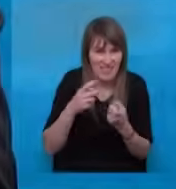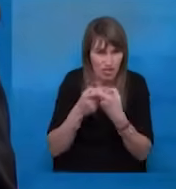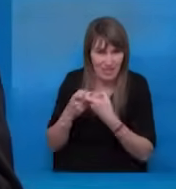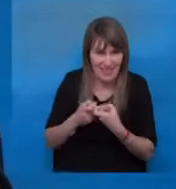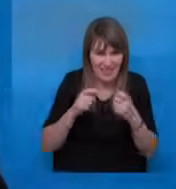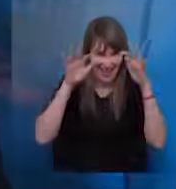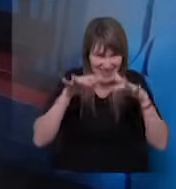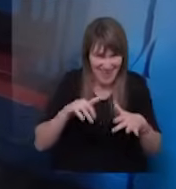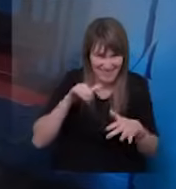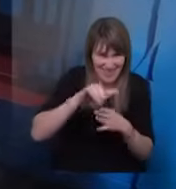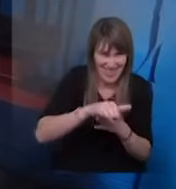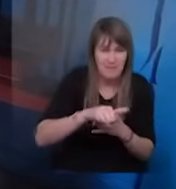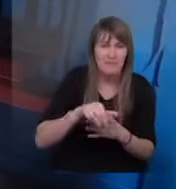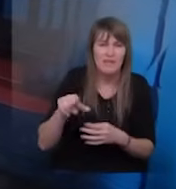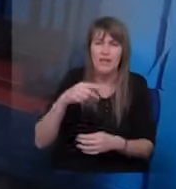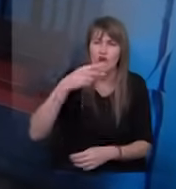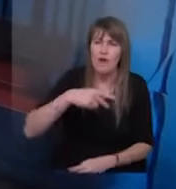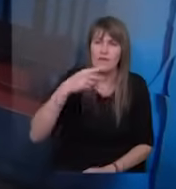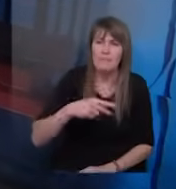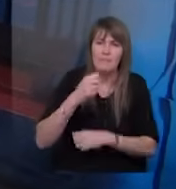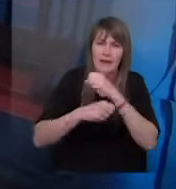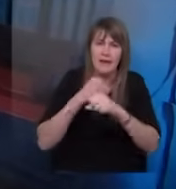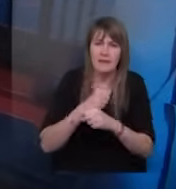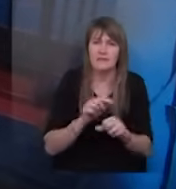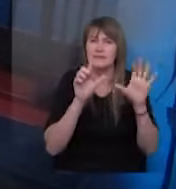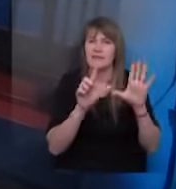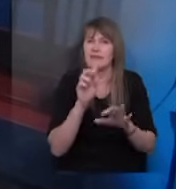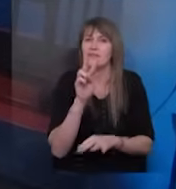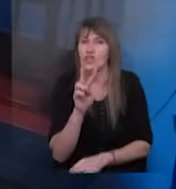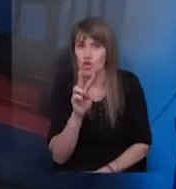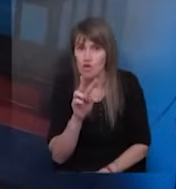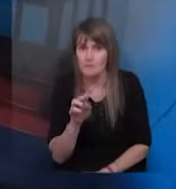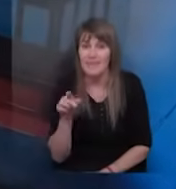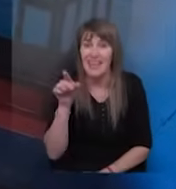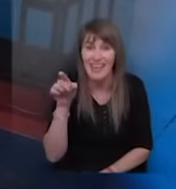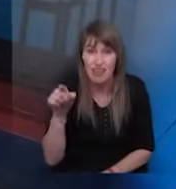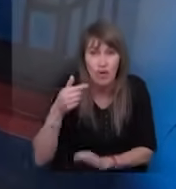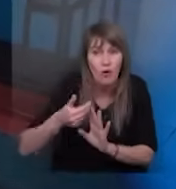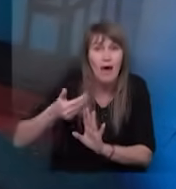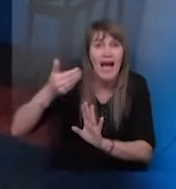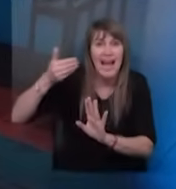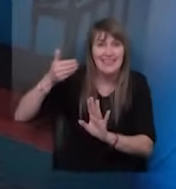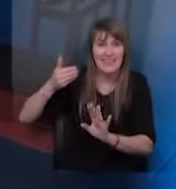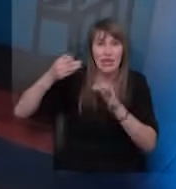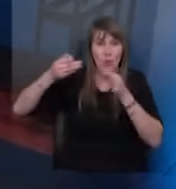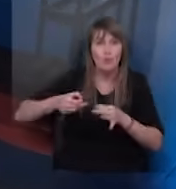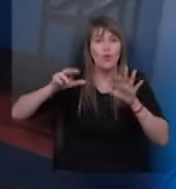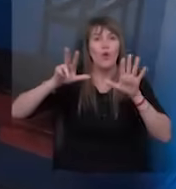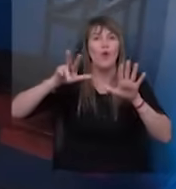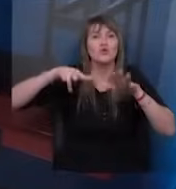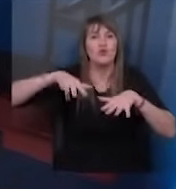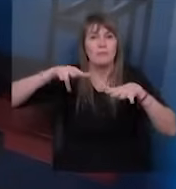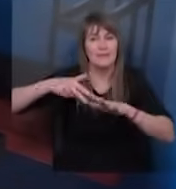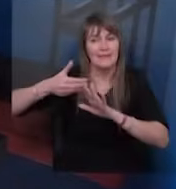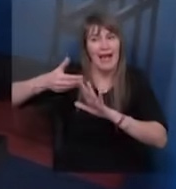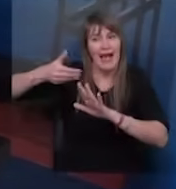eso ocurría en noviembre del año 72. Todos estos episodios ocurrieron 8 meses antes. Exacto. 8 meses antes.